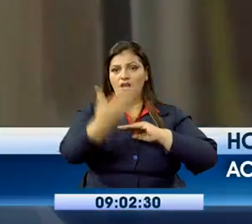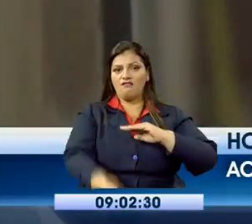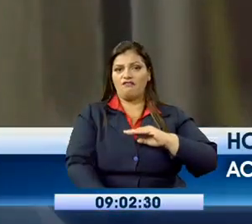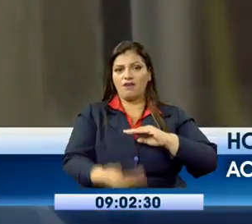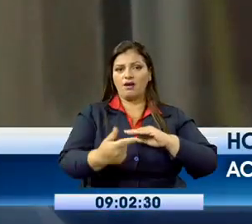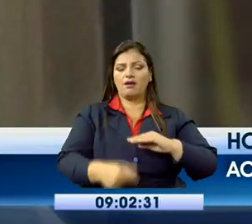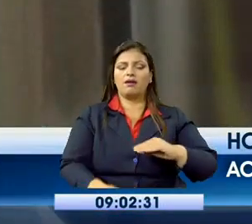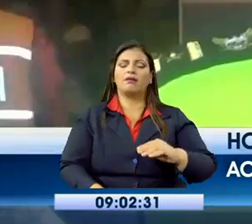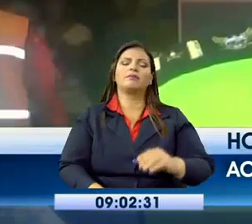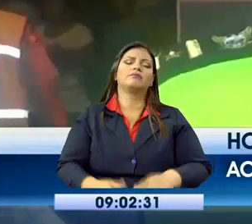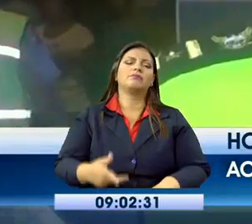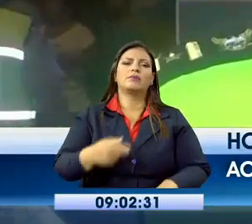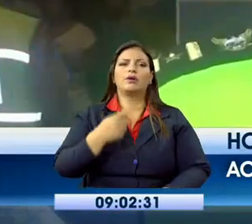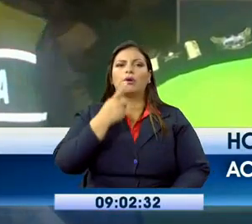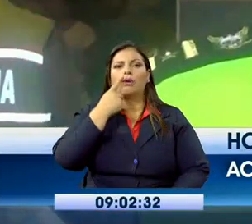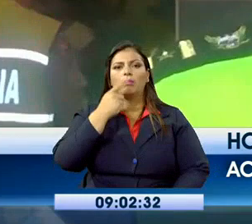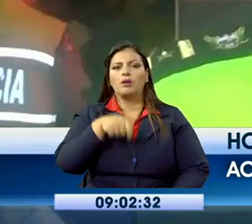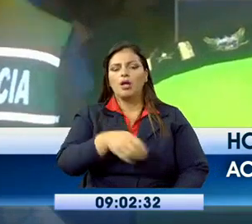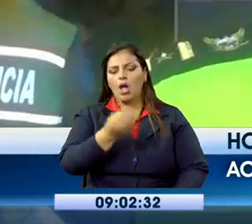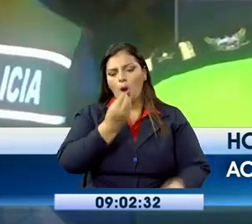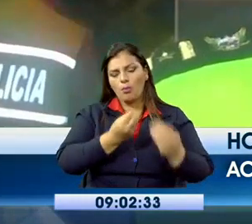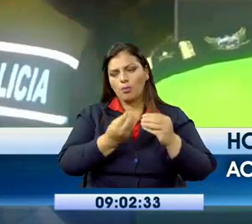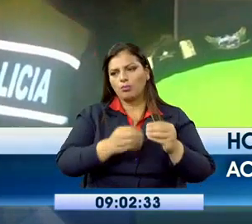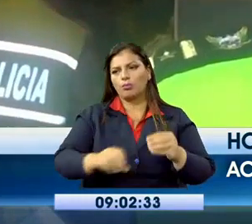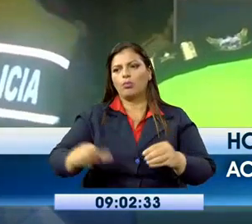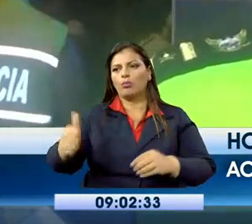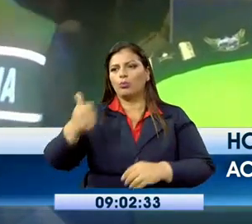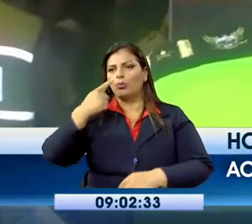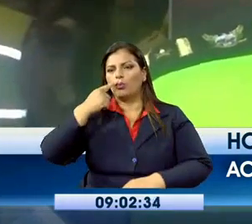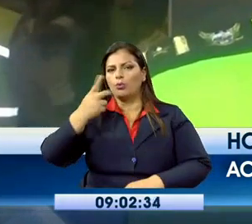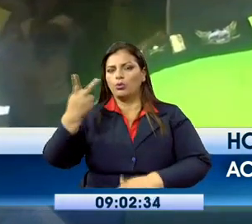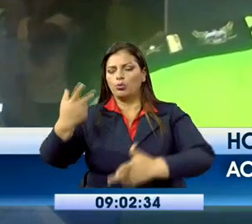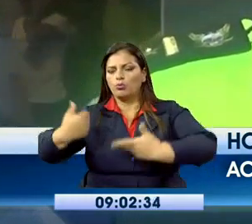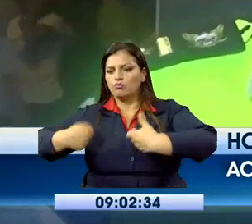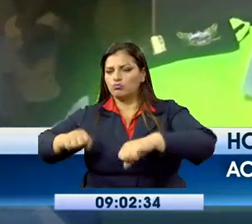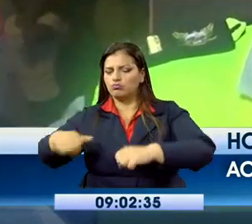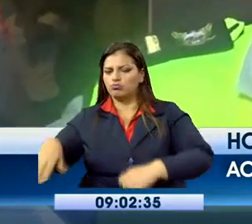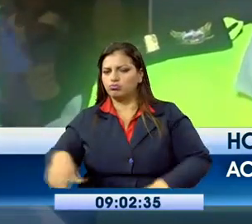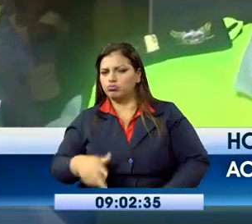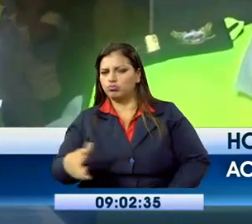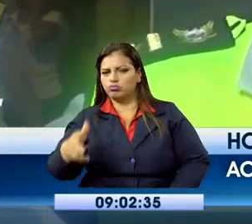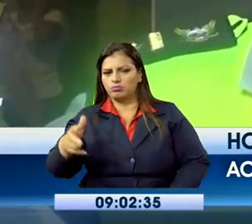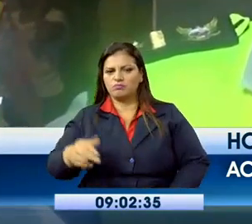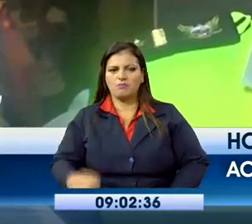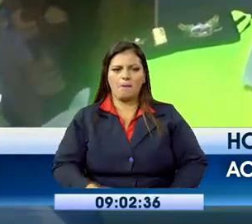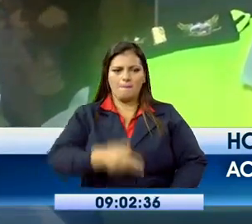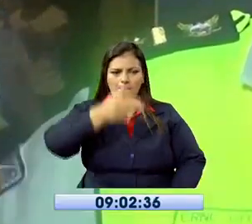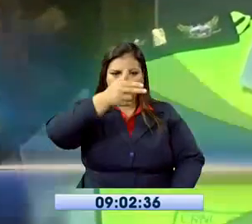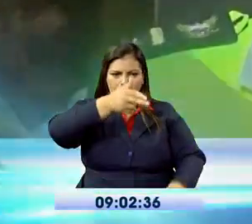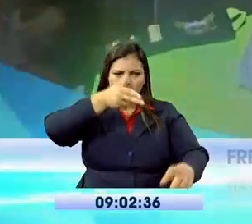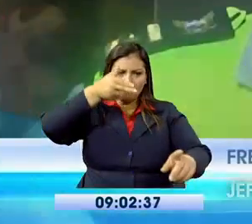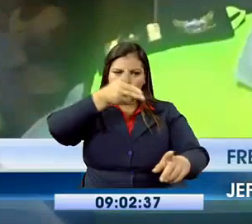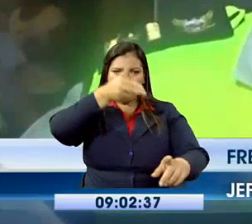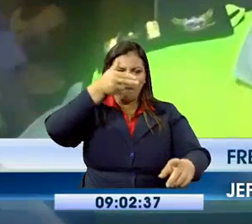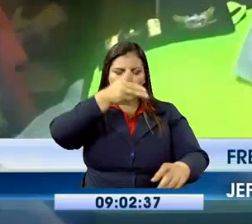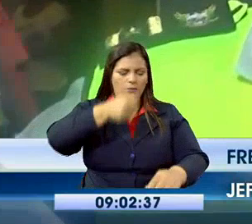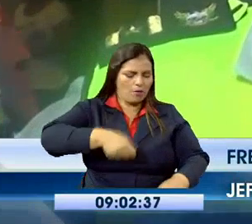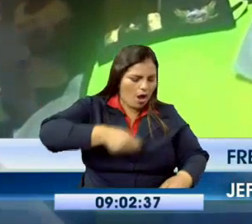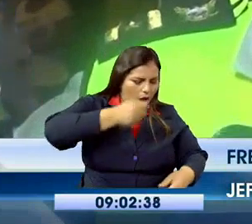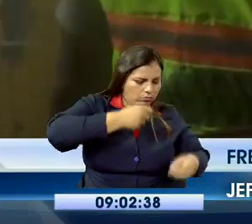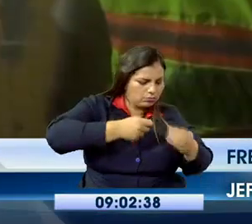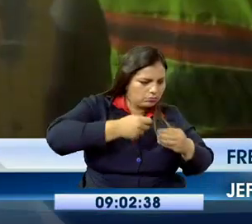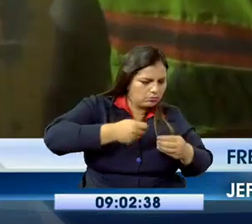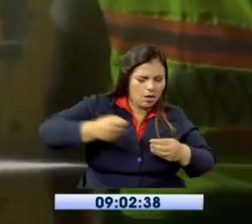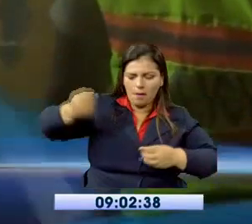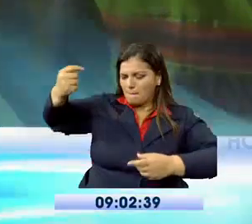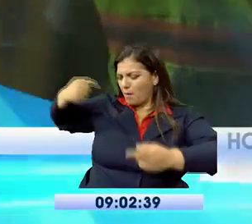interceptado por sus victimarios. Dos motociclistas se bajaron de la moto y le asesinaron al señor que le acabamos de